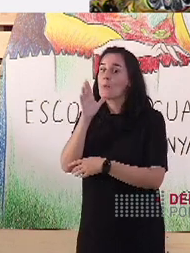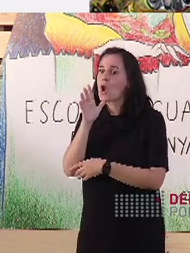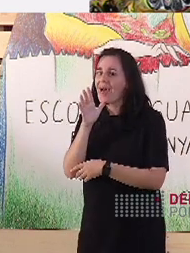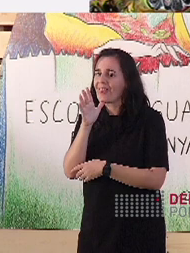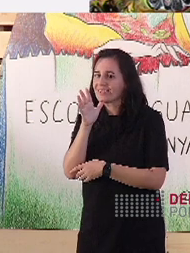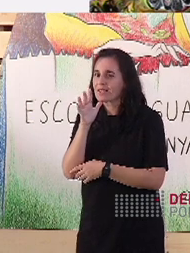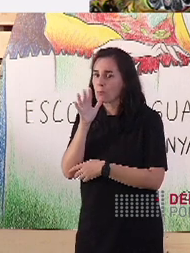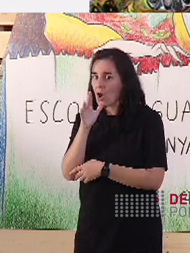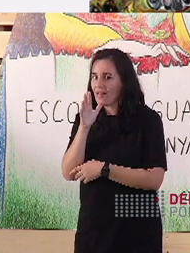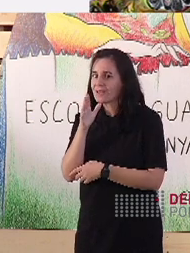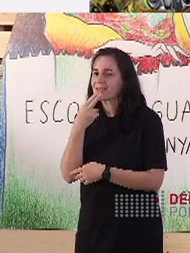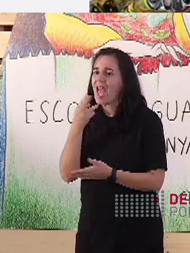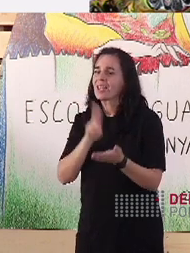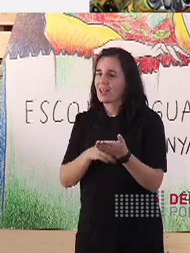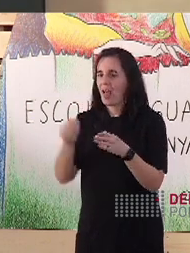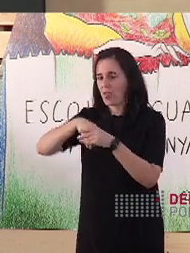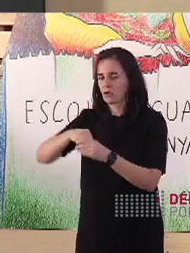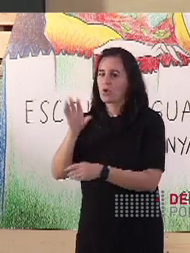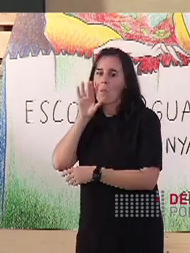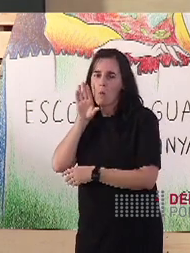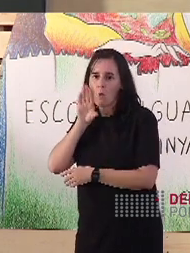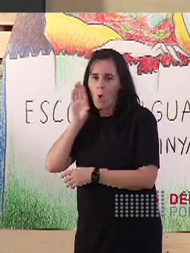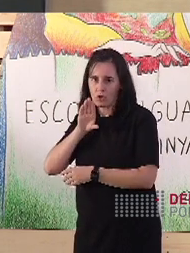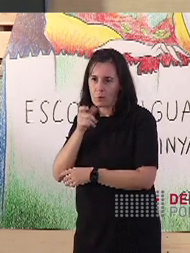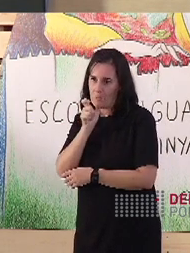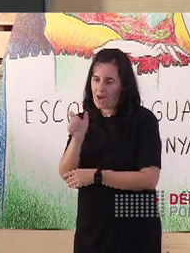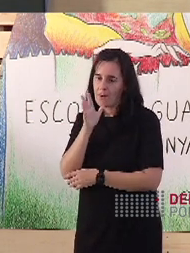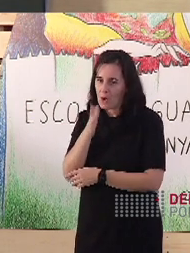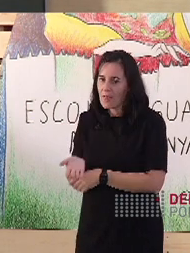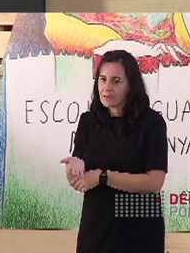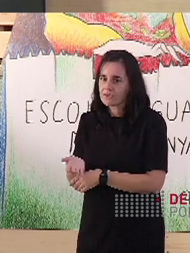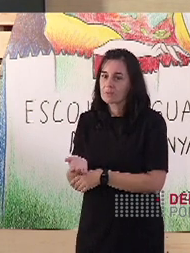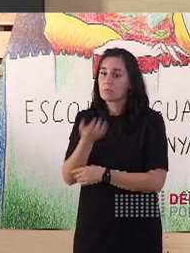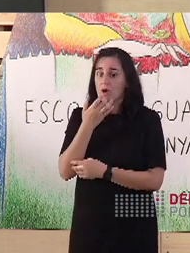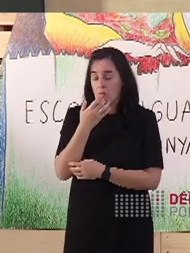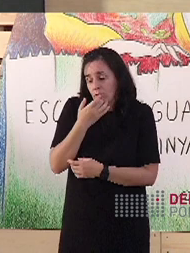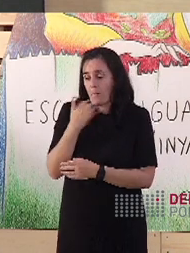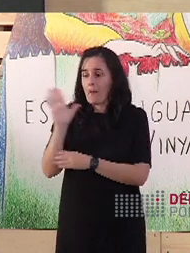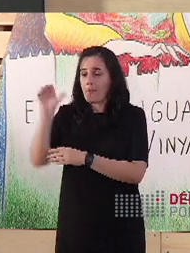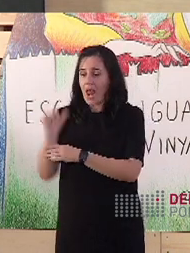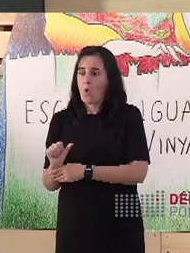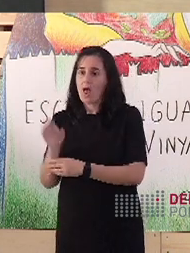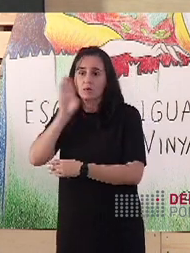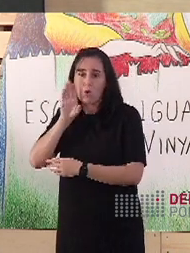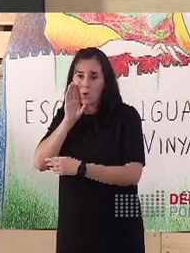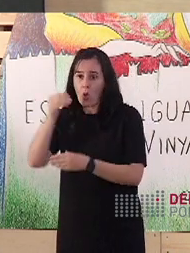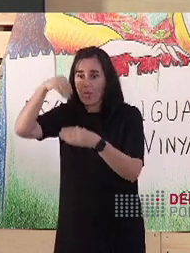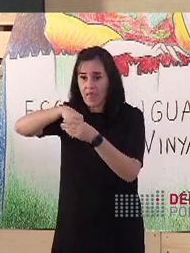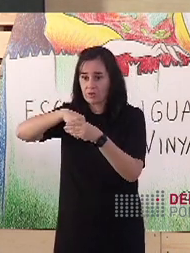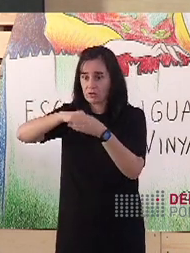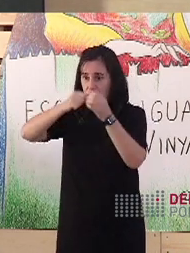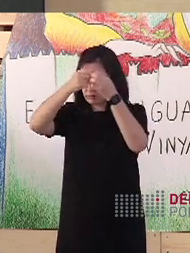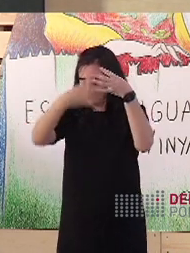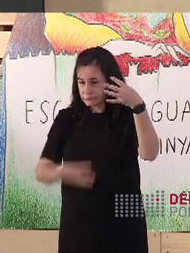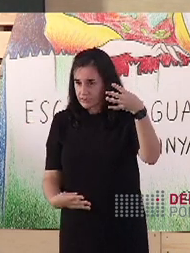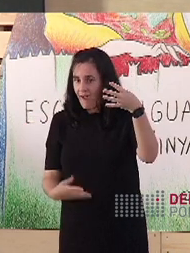porno. Hay toda una tipología de películas pornográficas en las que o se erotiza o se juega